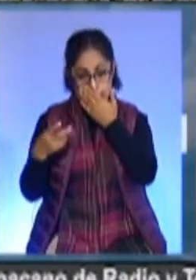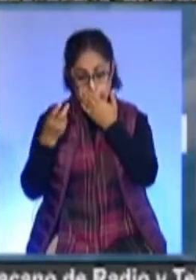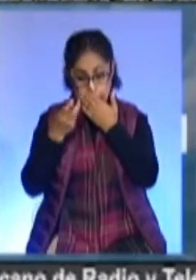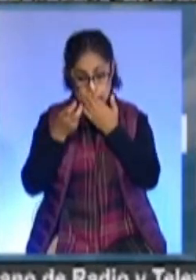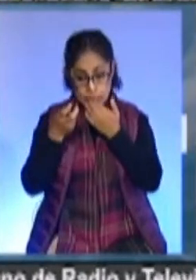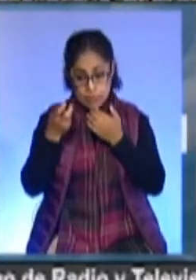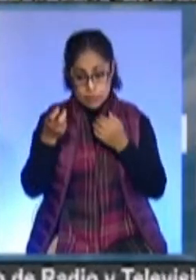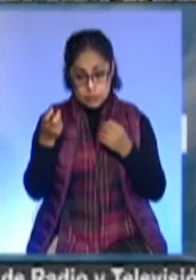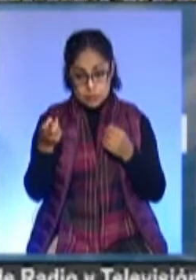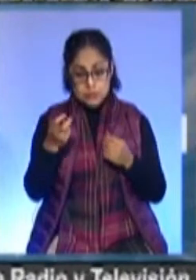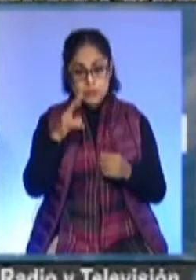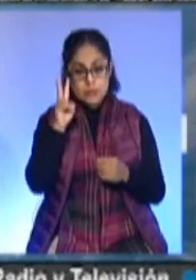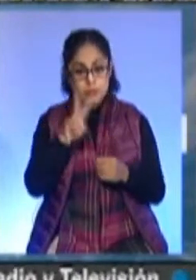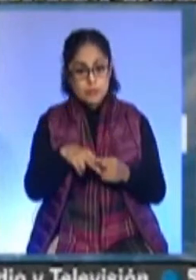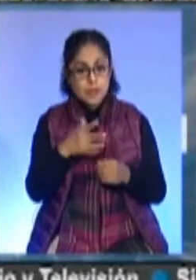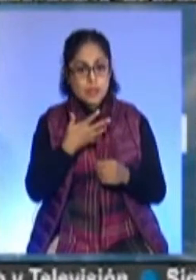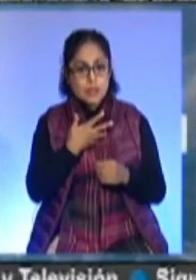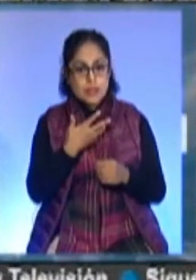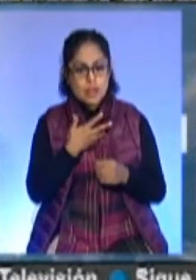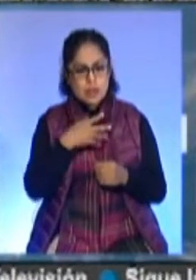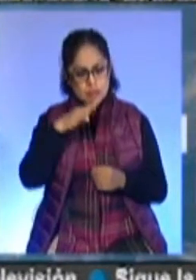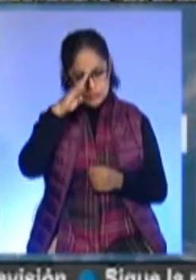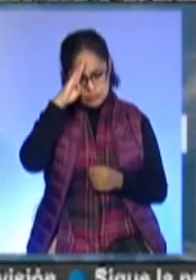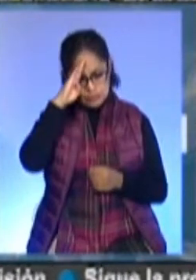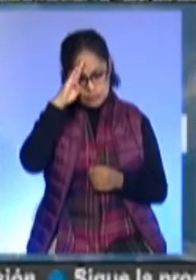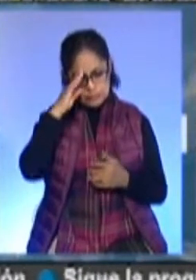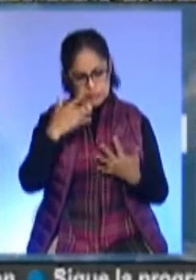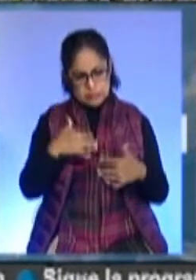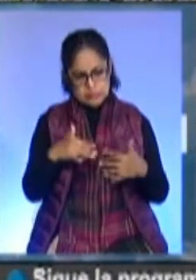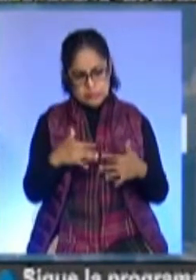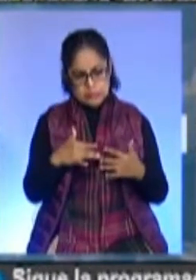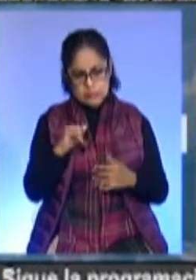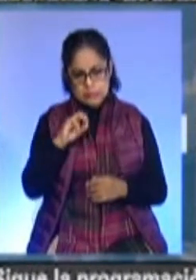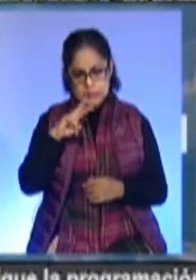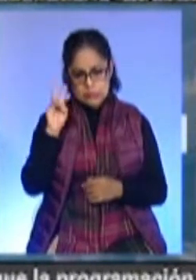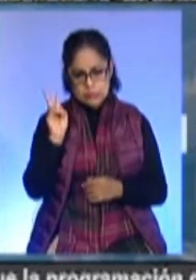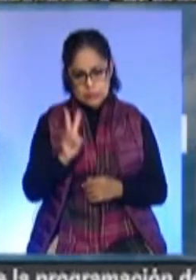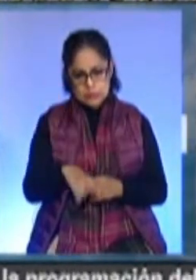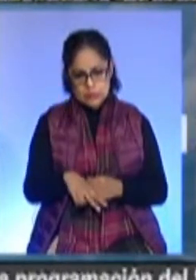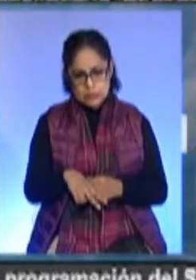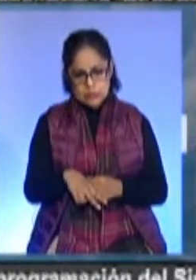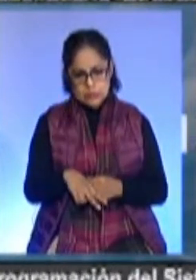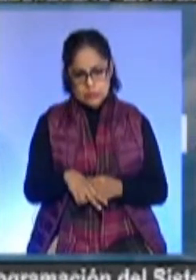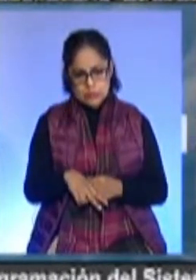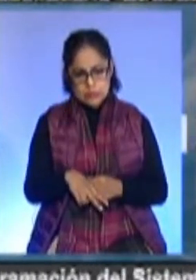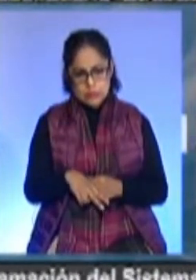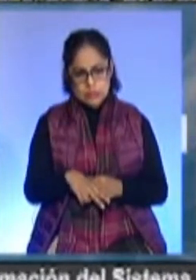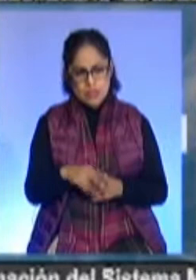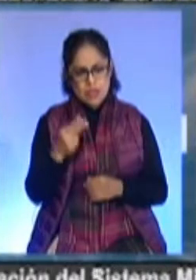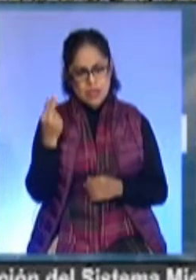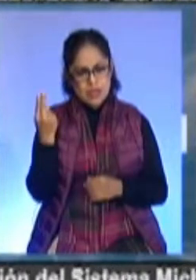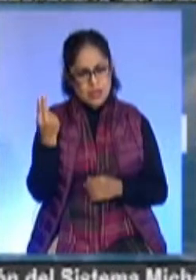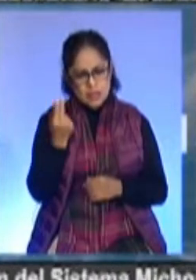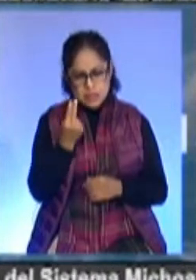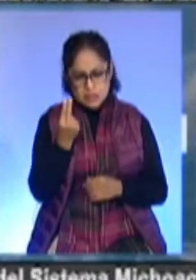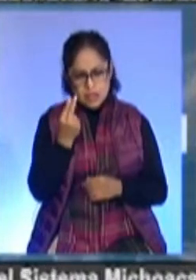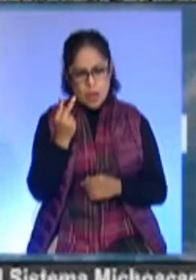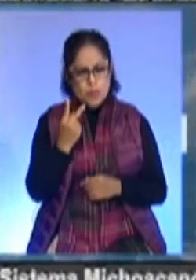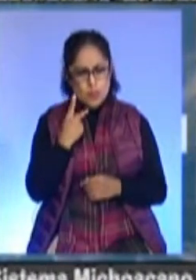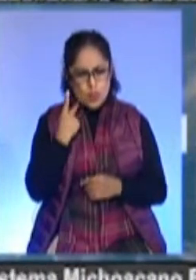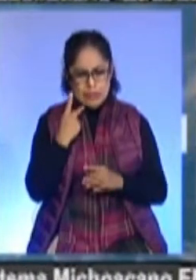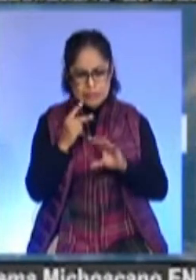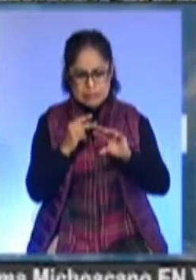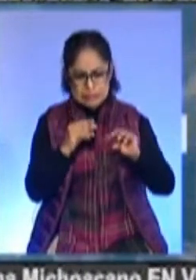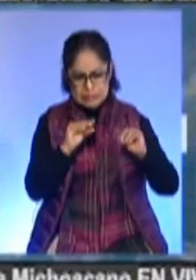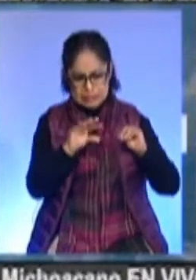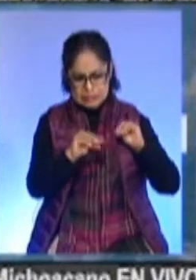por supuesto, que nos debe de llevar a una reflexión mayor, porque insistimos que tenemos que desmenuzar la política pública